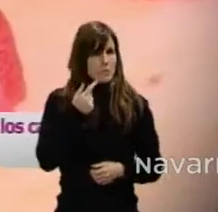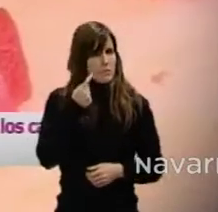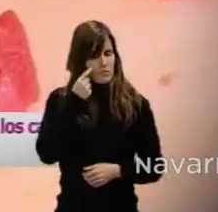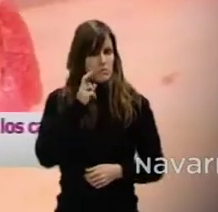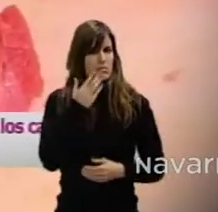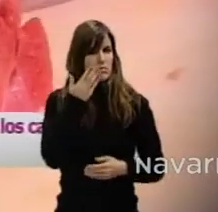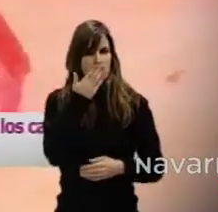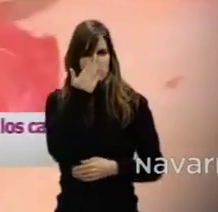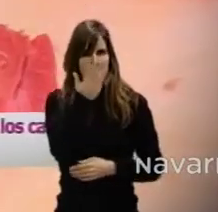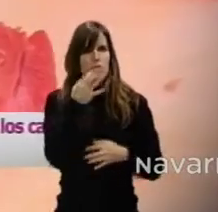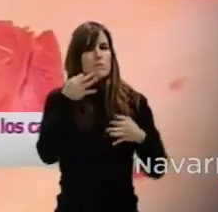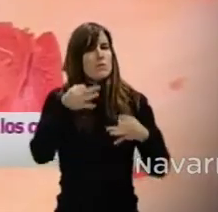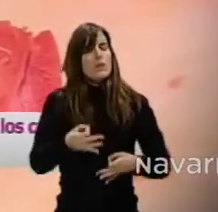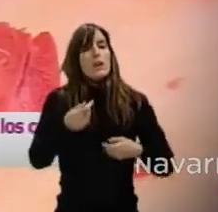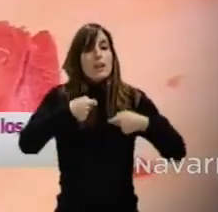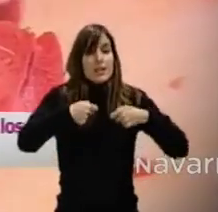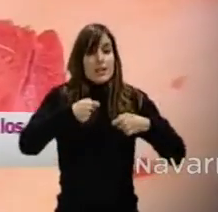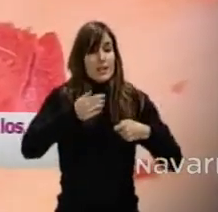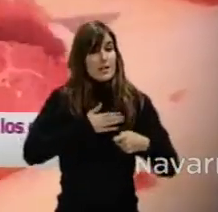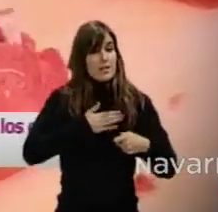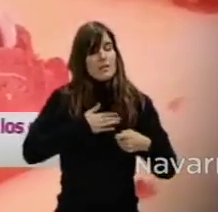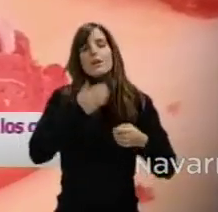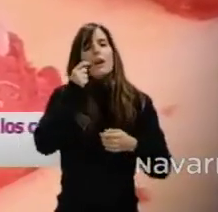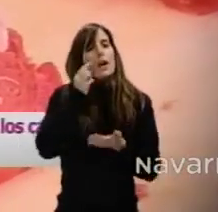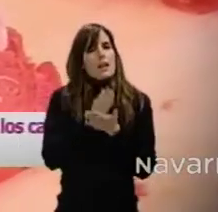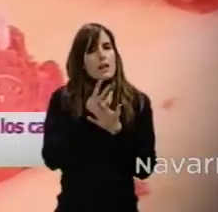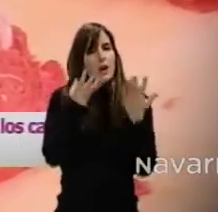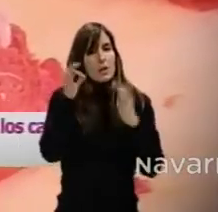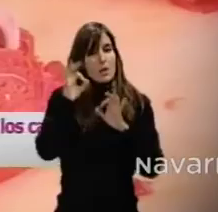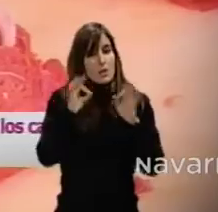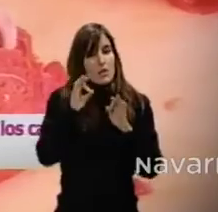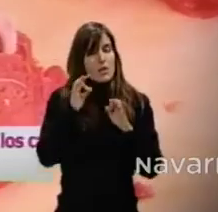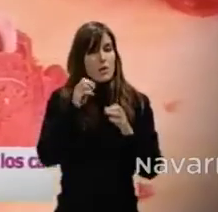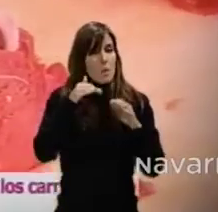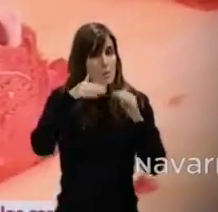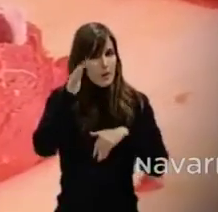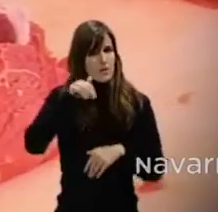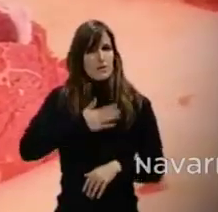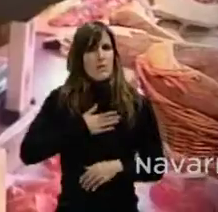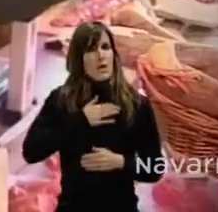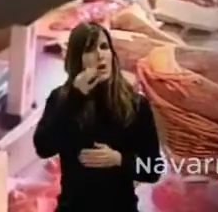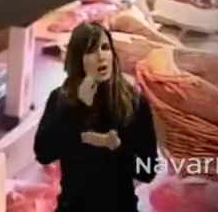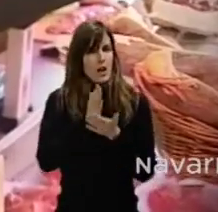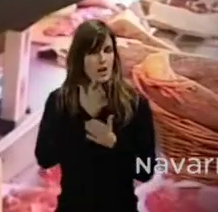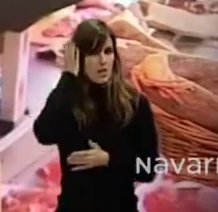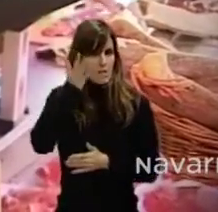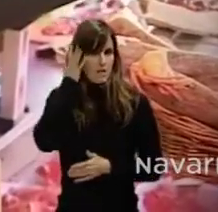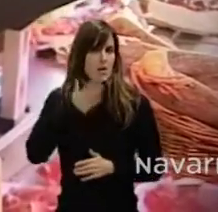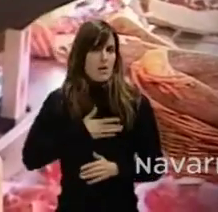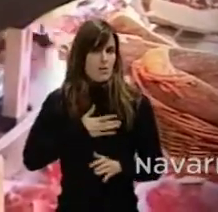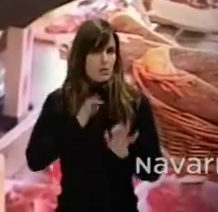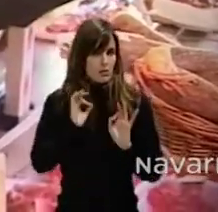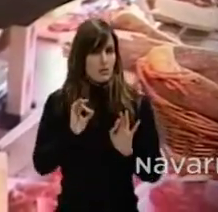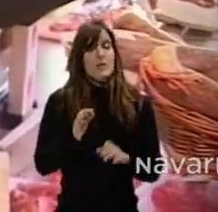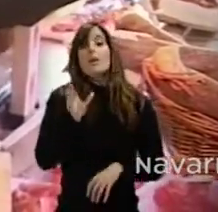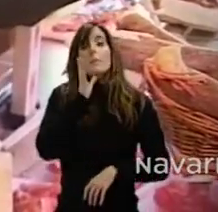carnicerías el 90% del producto si no es más está claro que es de procedencia a Navarra. ¿Qué ocurre? Que hay